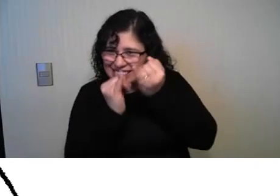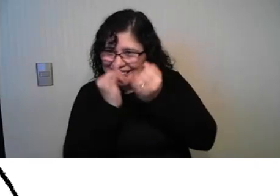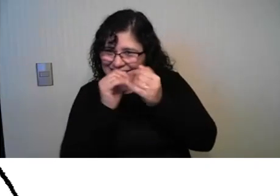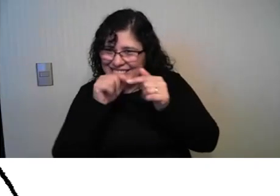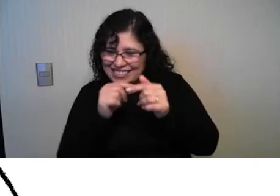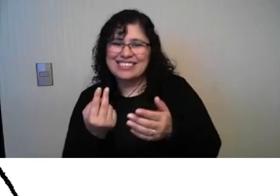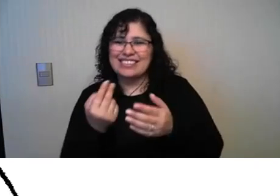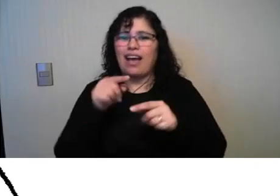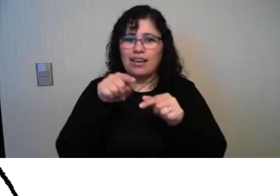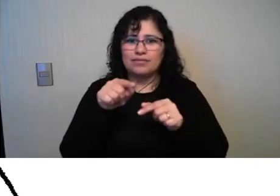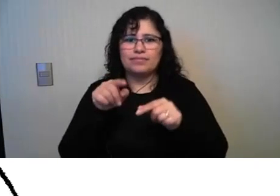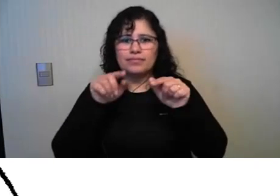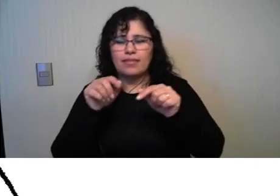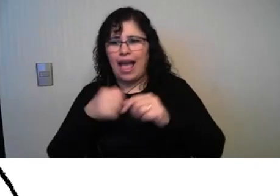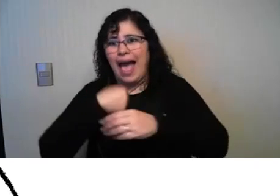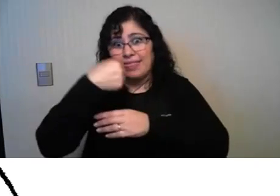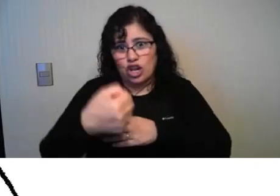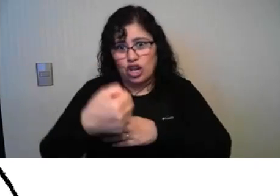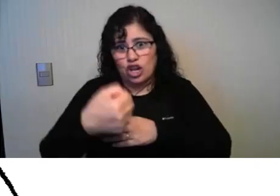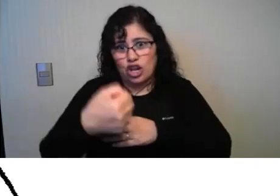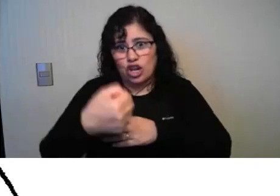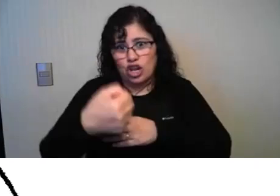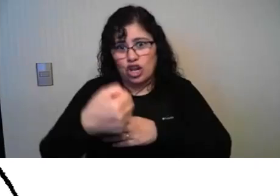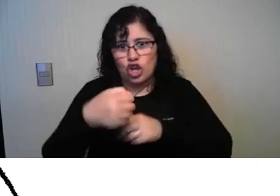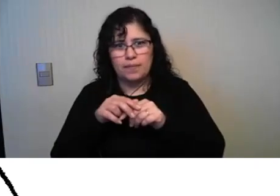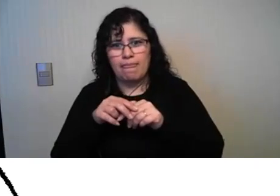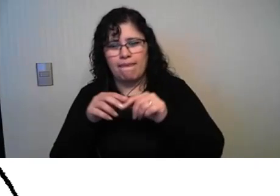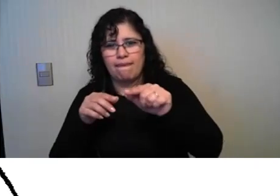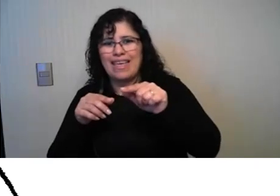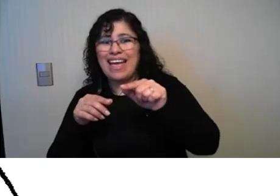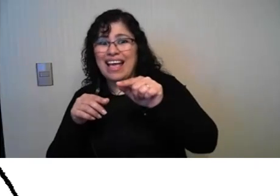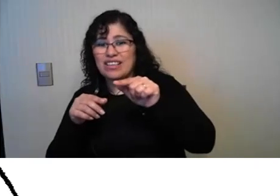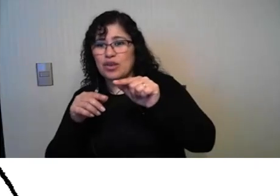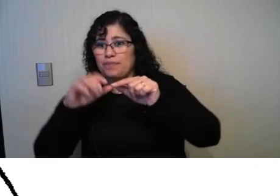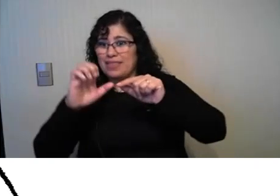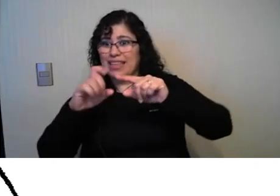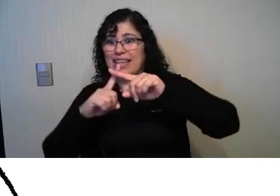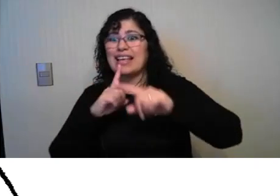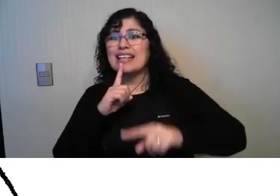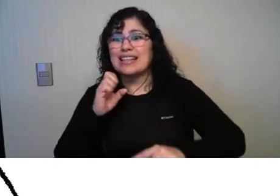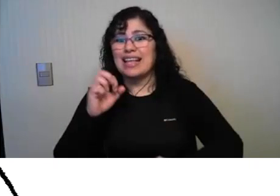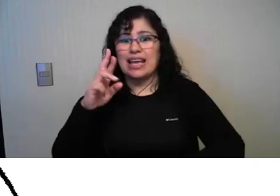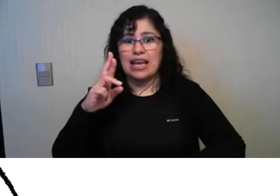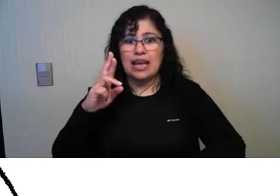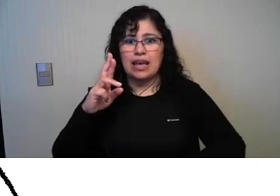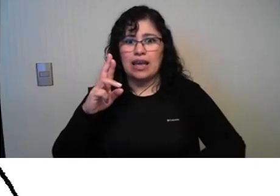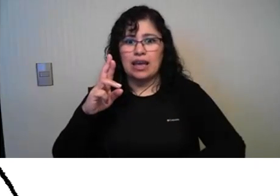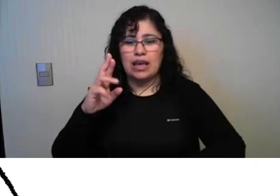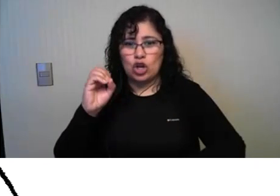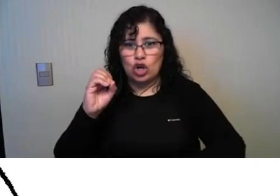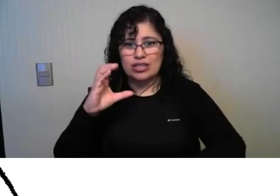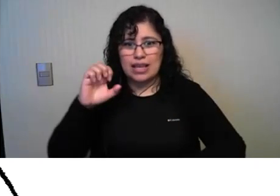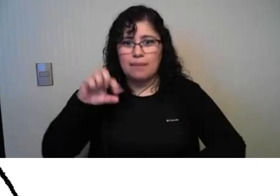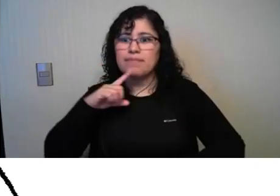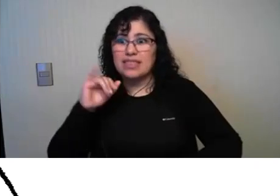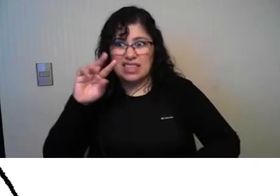Recuerden que esta es la parte anterior, por tanto esto es centro exteroceptivo y este será un centro propioceptivo. Y una